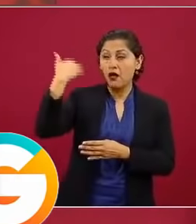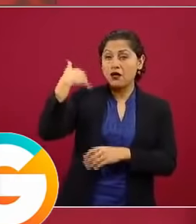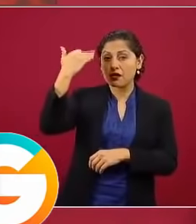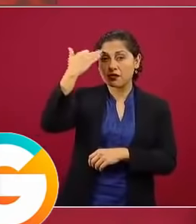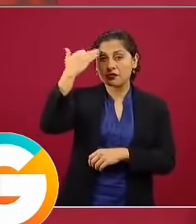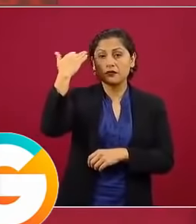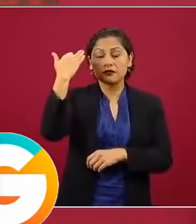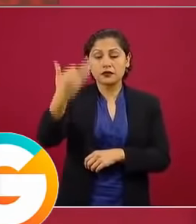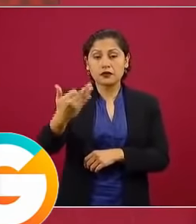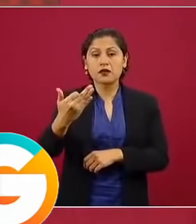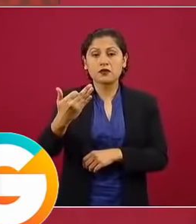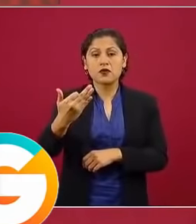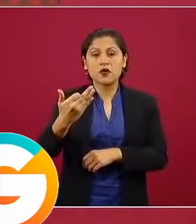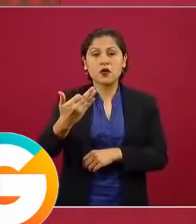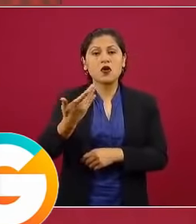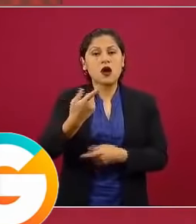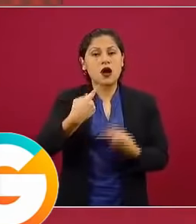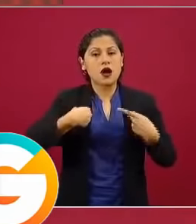y se